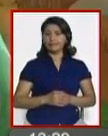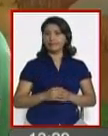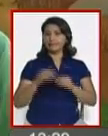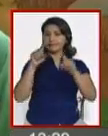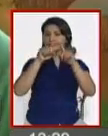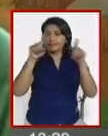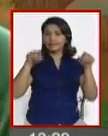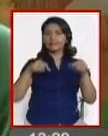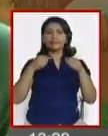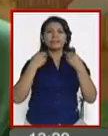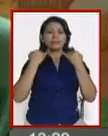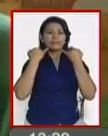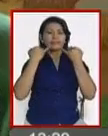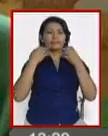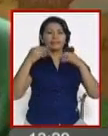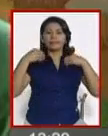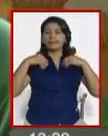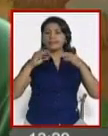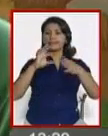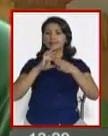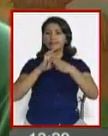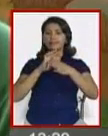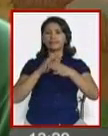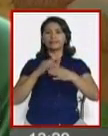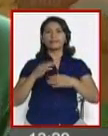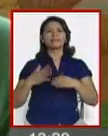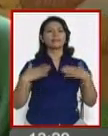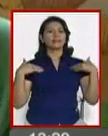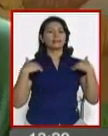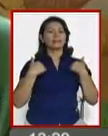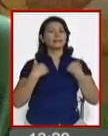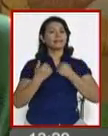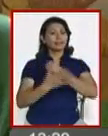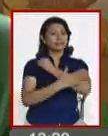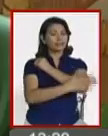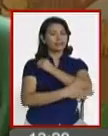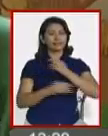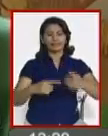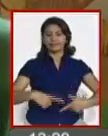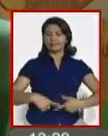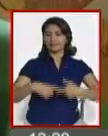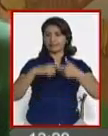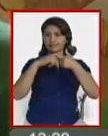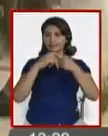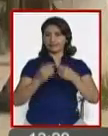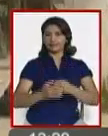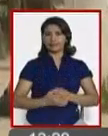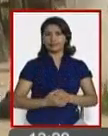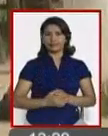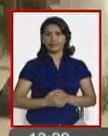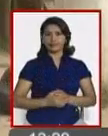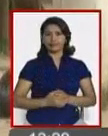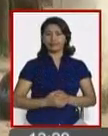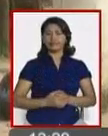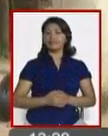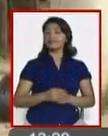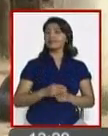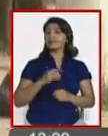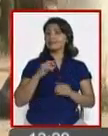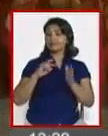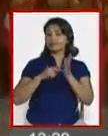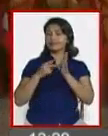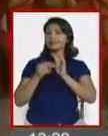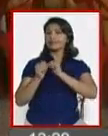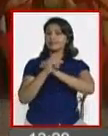los letreros donde anuncian la venta de carne de animales silvestres y se suspenda automáticamente esta venta. Esto es un delito,